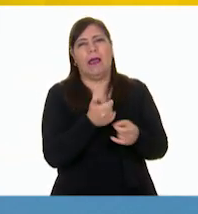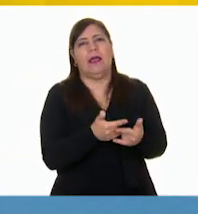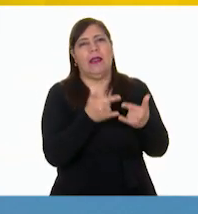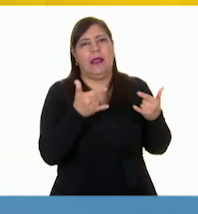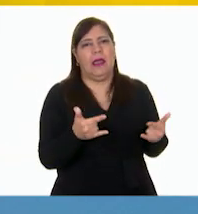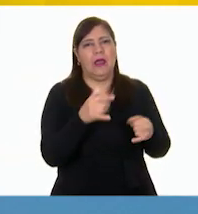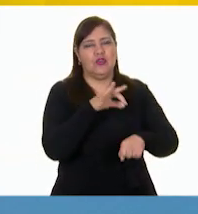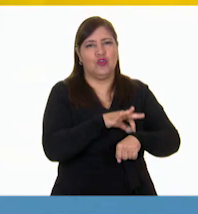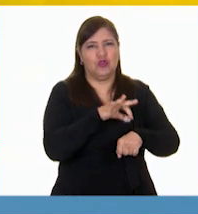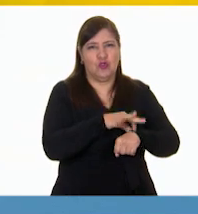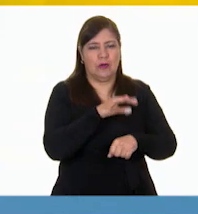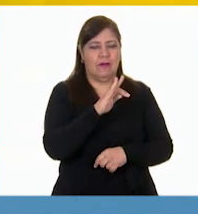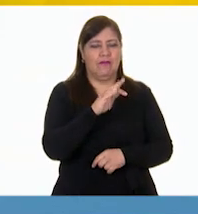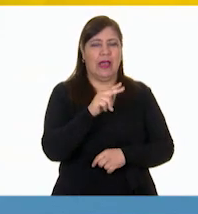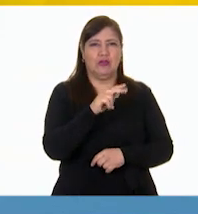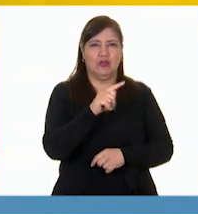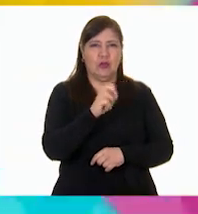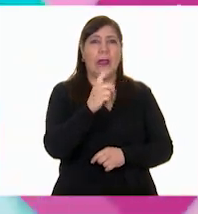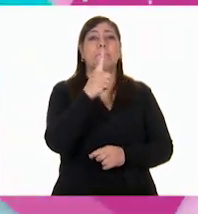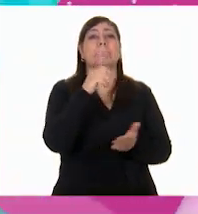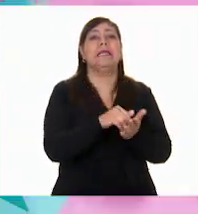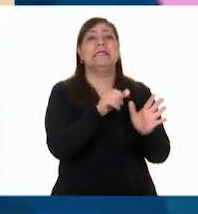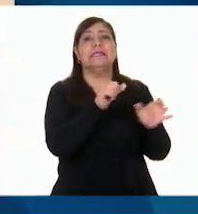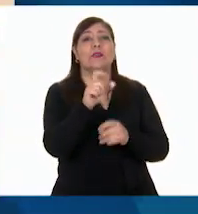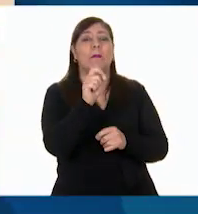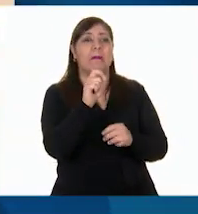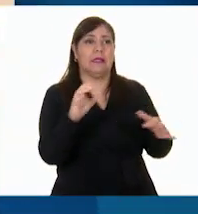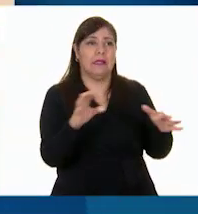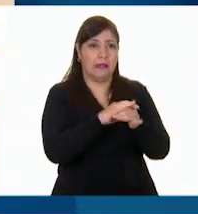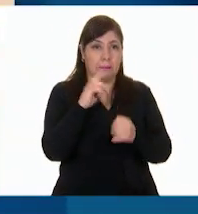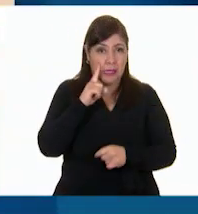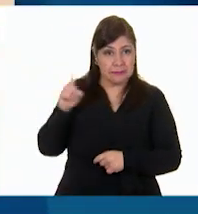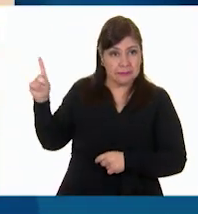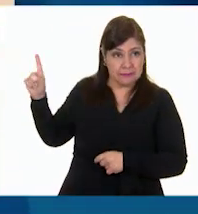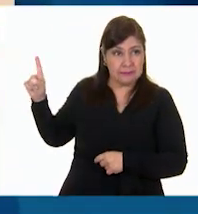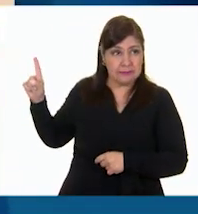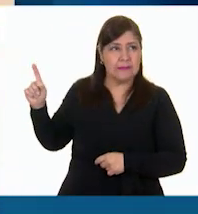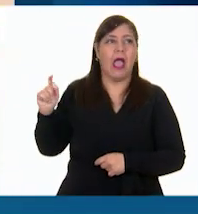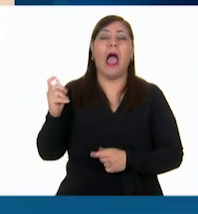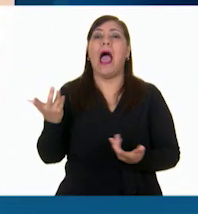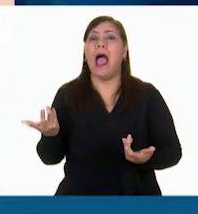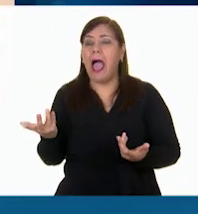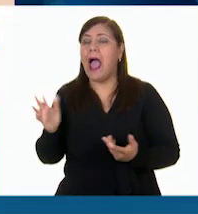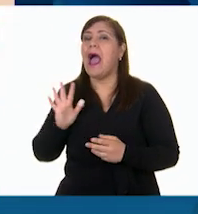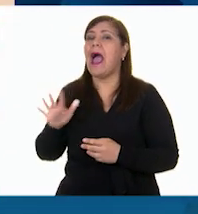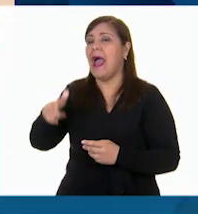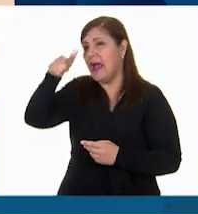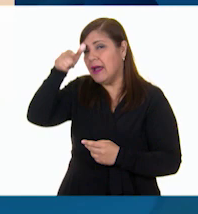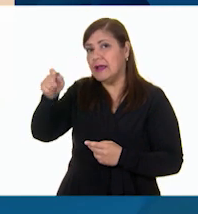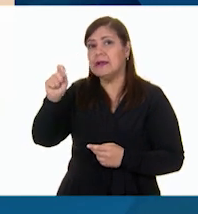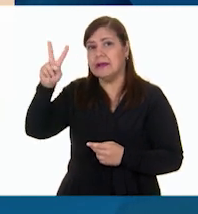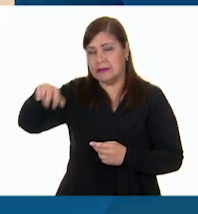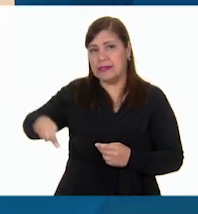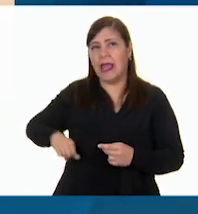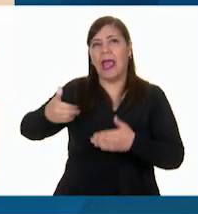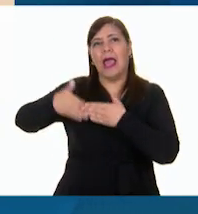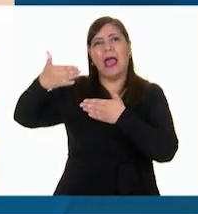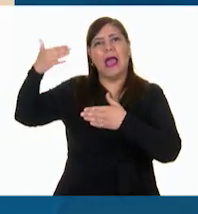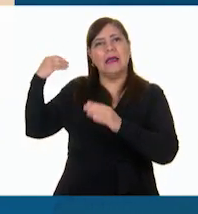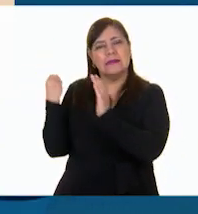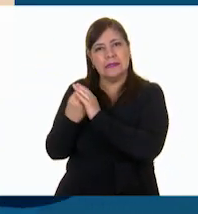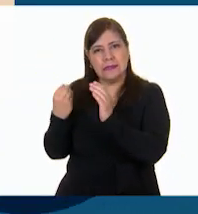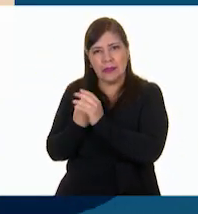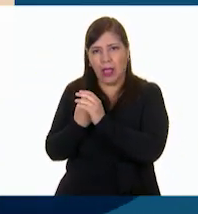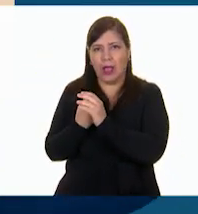Fausto, publicado en 1620. Ay, qué interesante, Gaby. Aquí podemos reafirmar lo que hemos visto en clases anteriores sobre